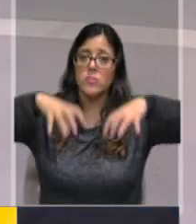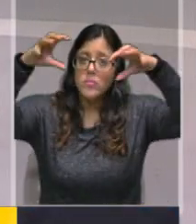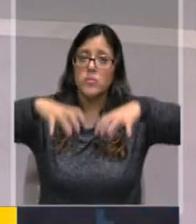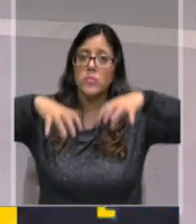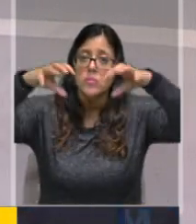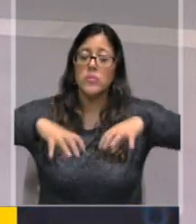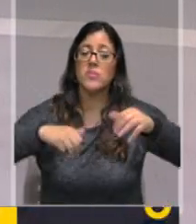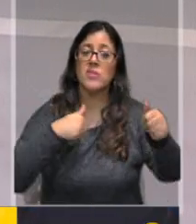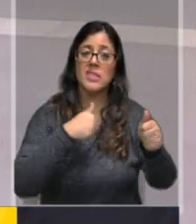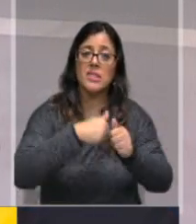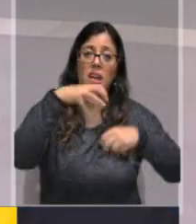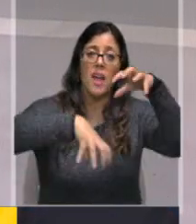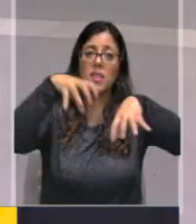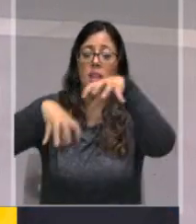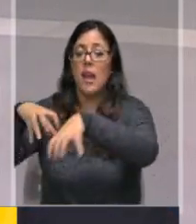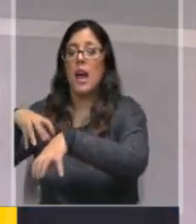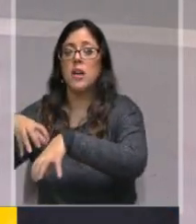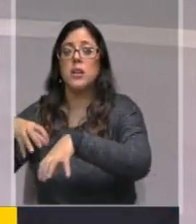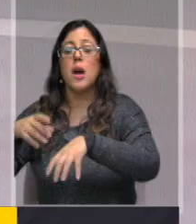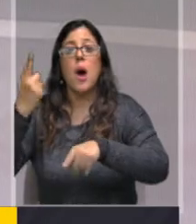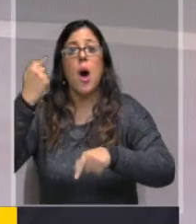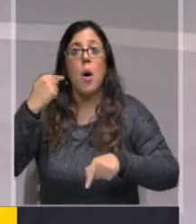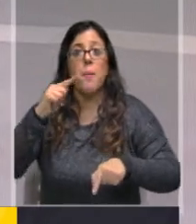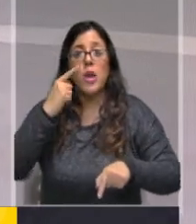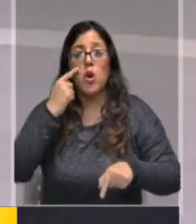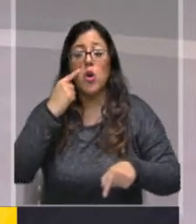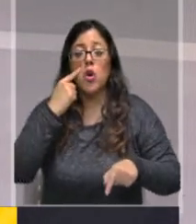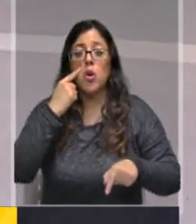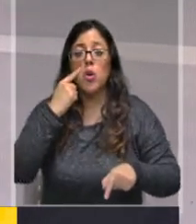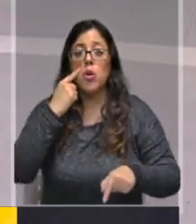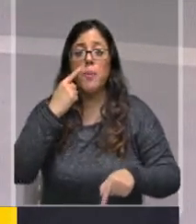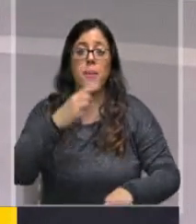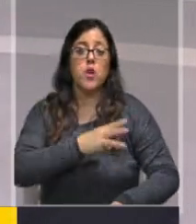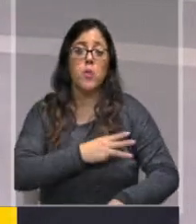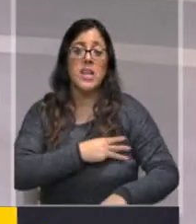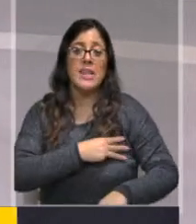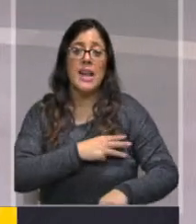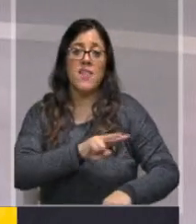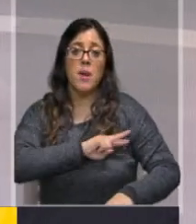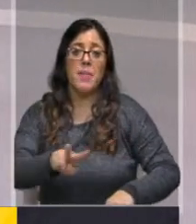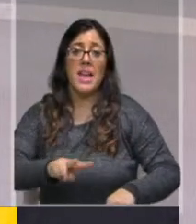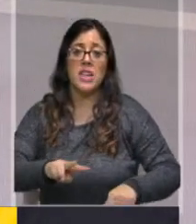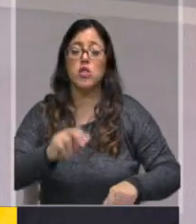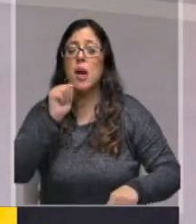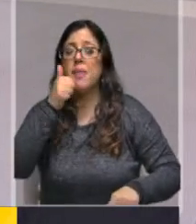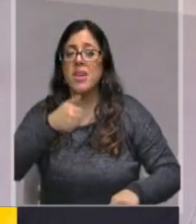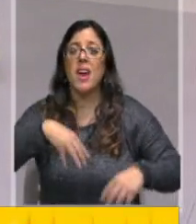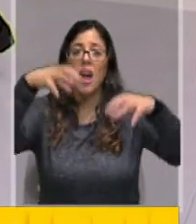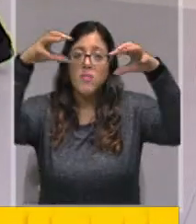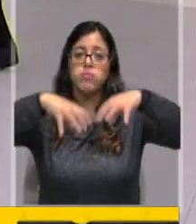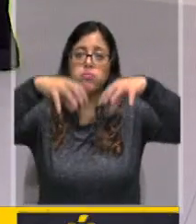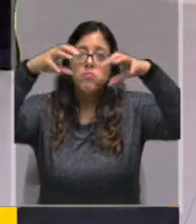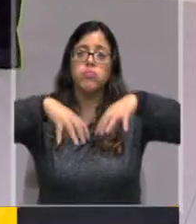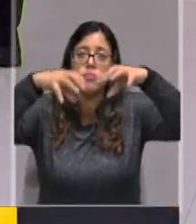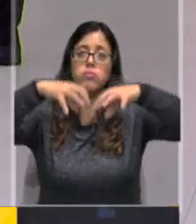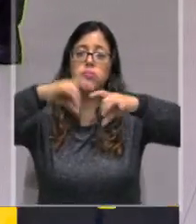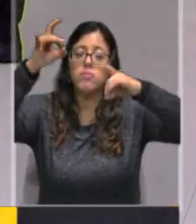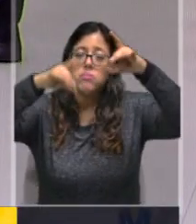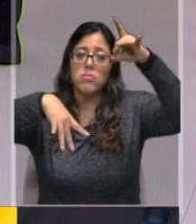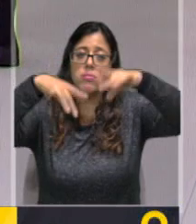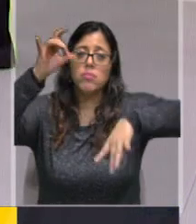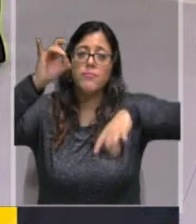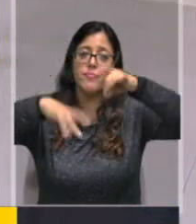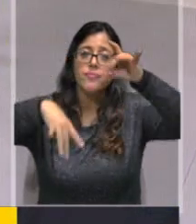sectores cordilleranos. Pero Valparaíso metropolitana, como decíamos hace un rato, ya comienza a declinar el día de mañana. Si bien todavía mañana